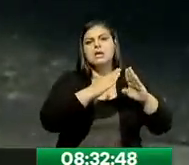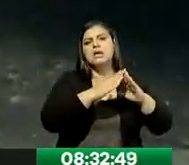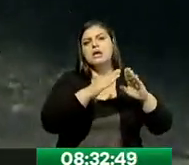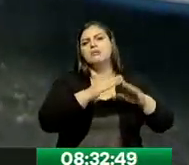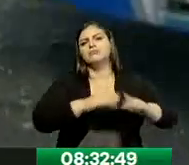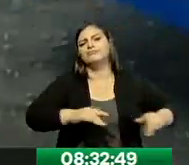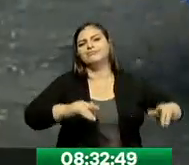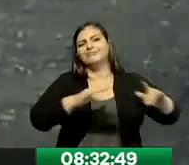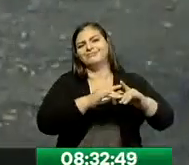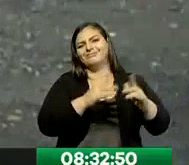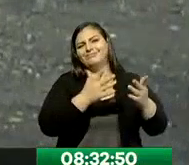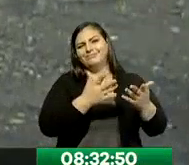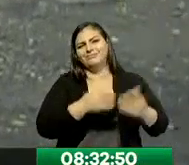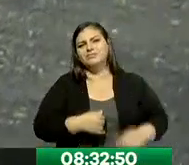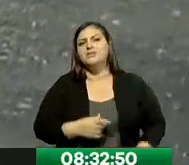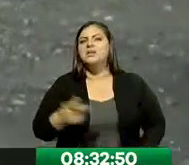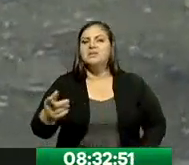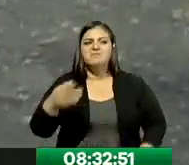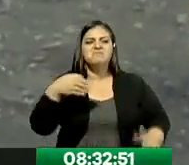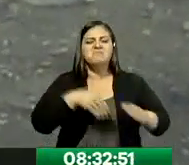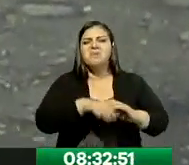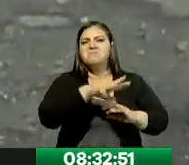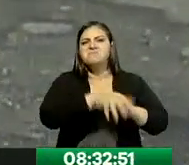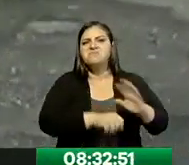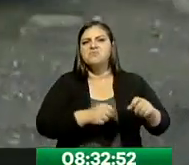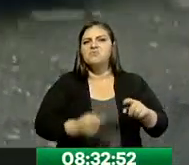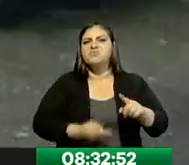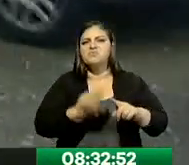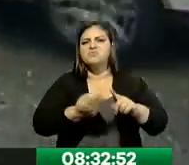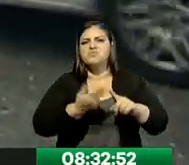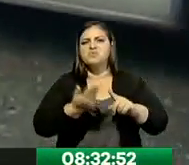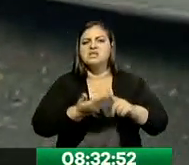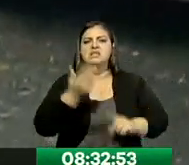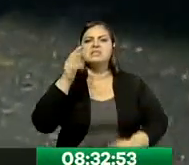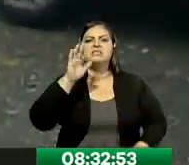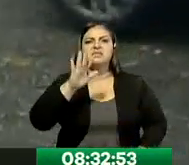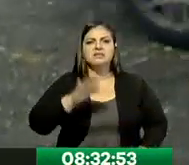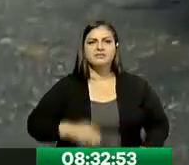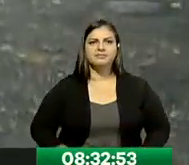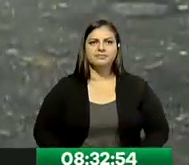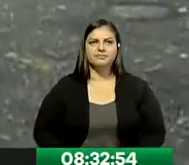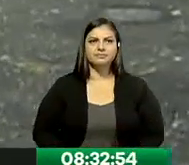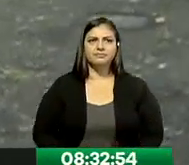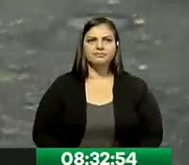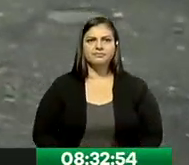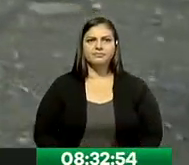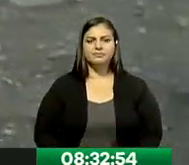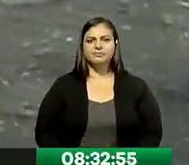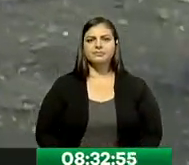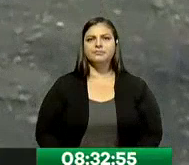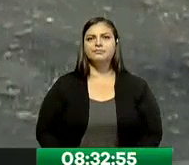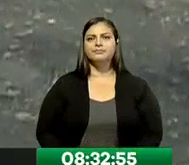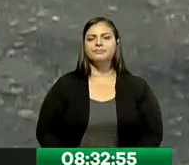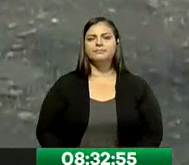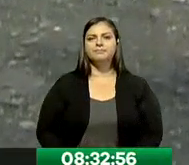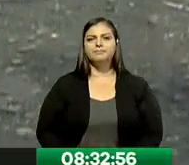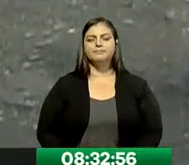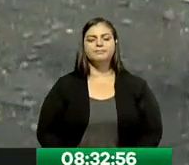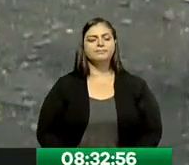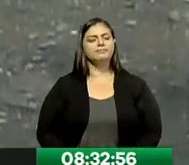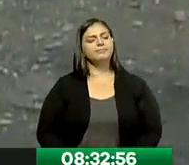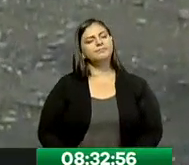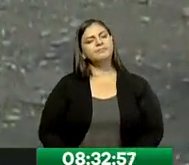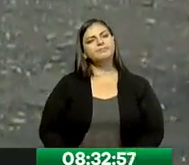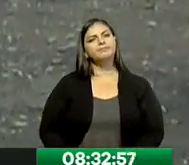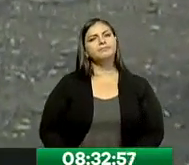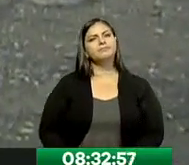dirección exacta, caballero? Cooperativa La Concordia, Manzana 1787. De favor, no nos olviden, somos dentro de Guayaquil también, señor